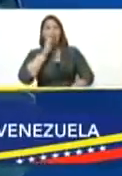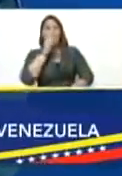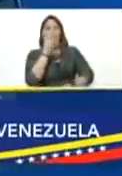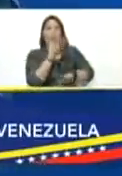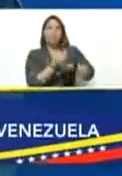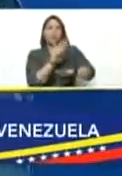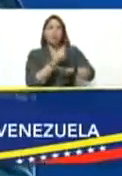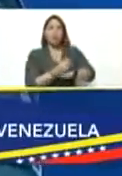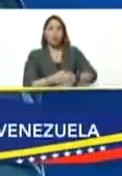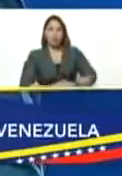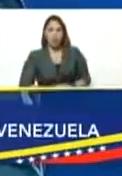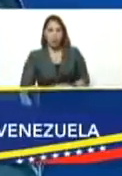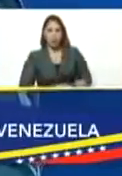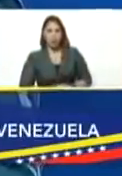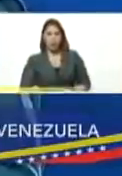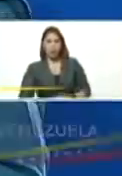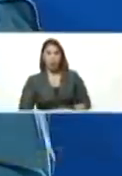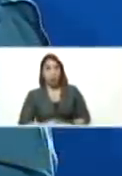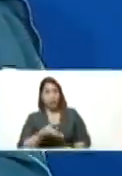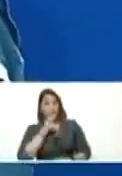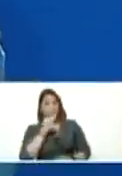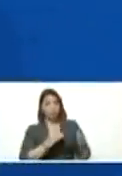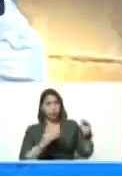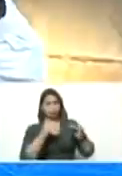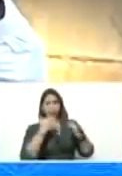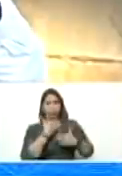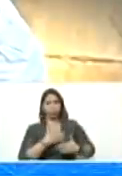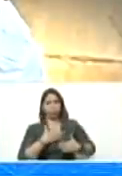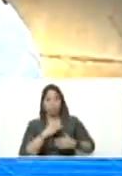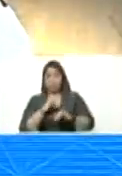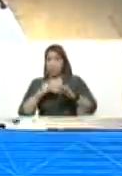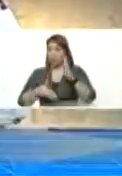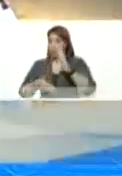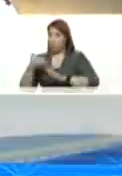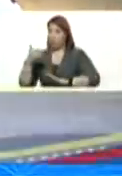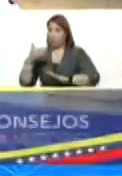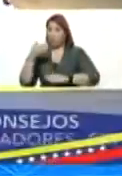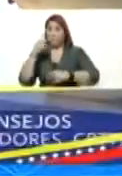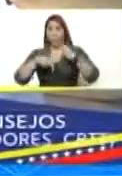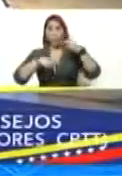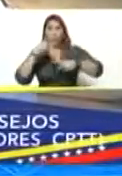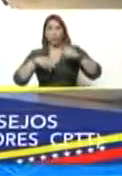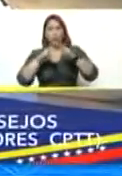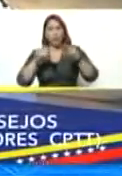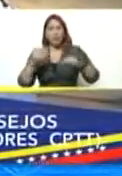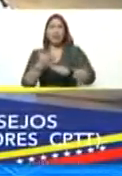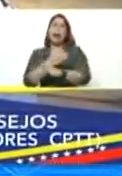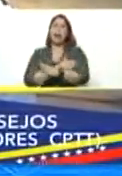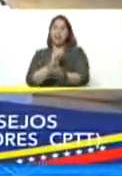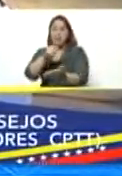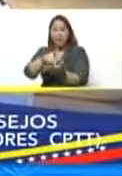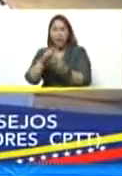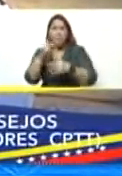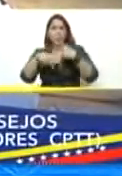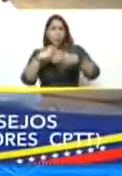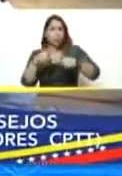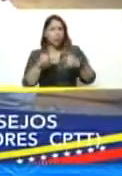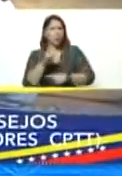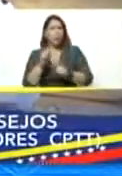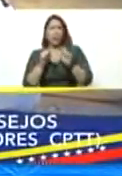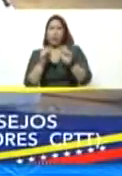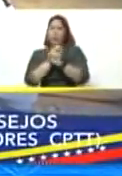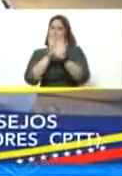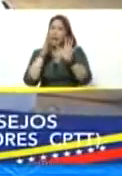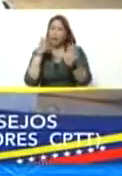café de alta claro, calidad. Mora, ya te fuiste a la producción en la tierra, pero antes de llegar ahí, no me quedó claro todo